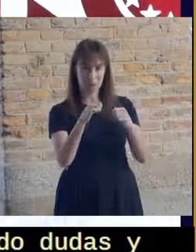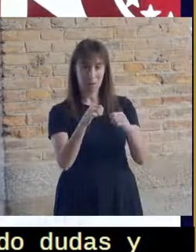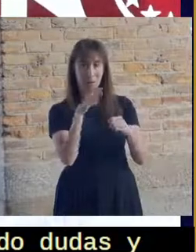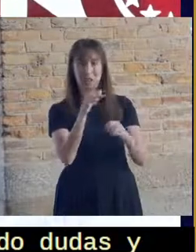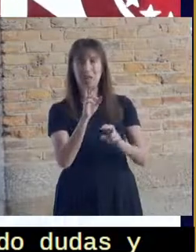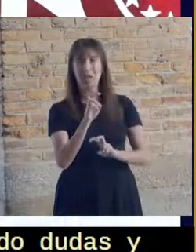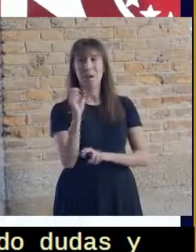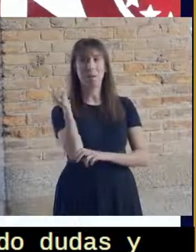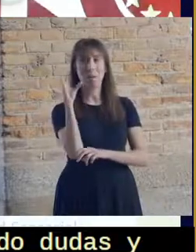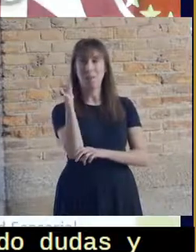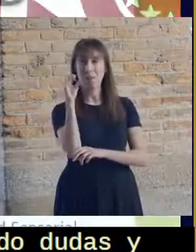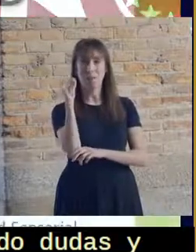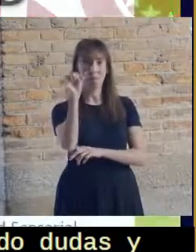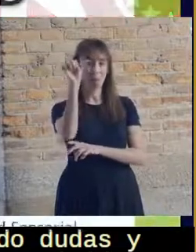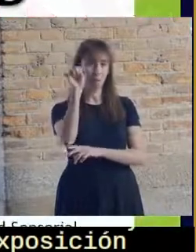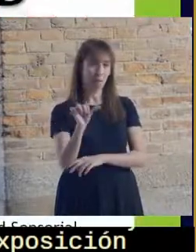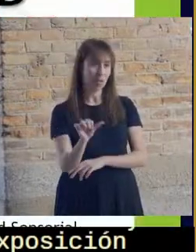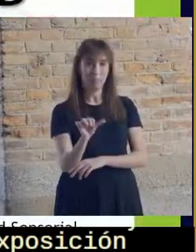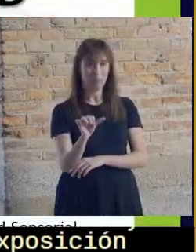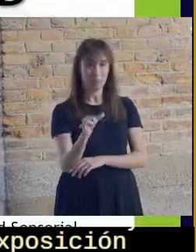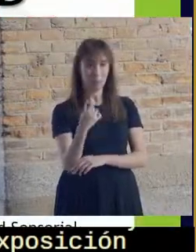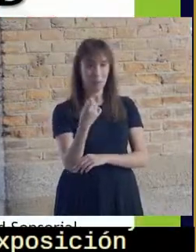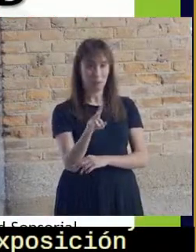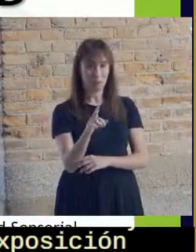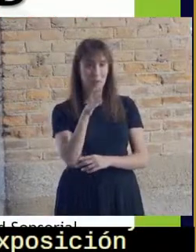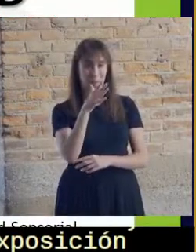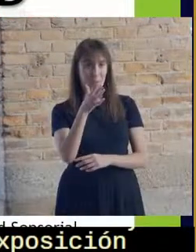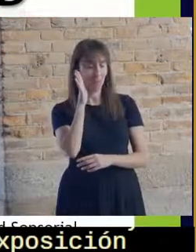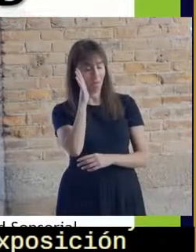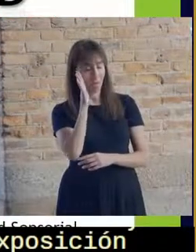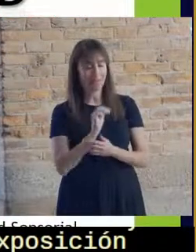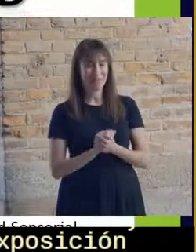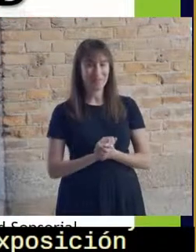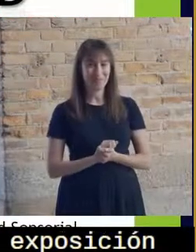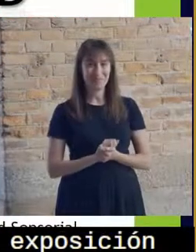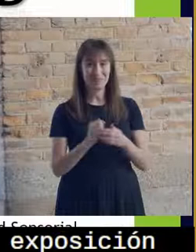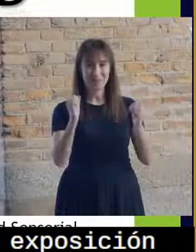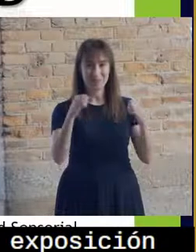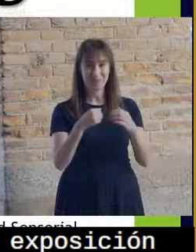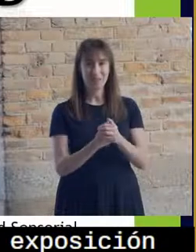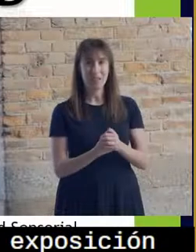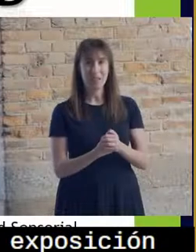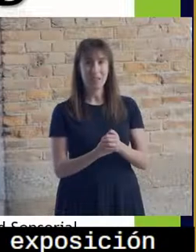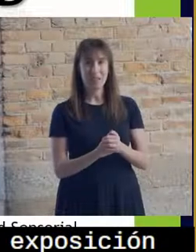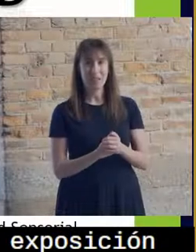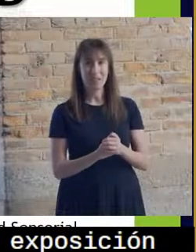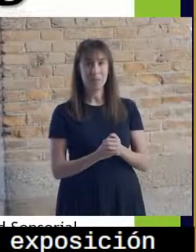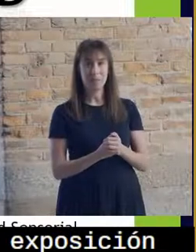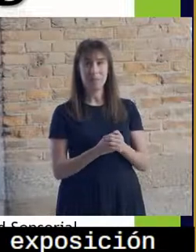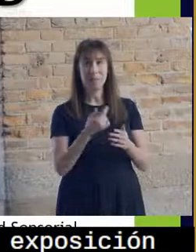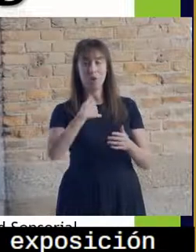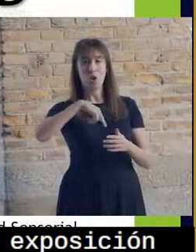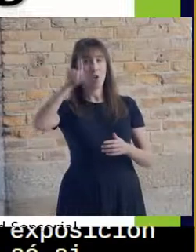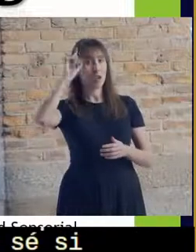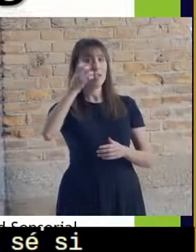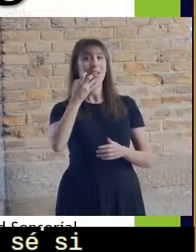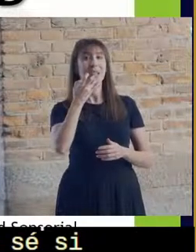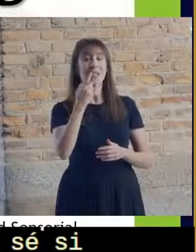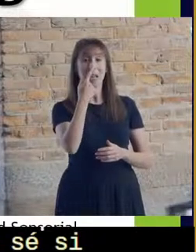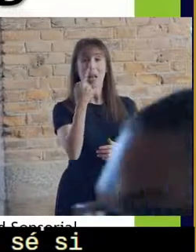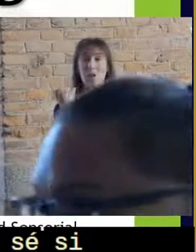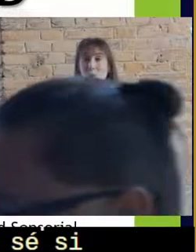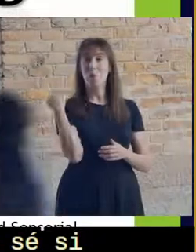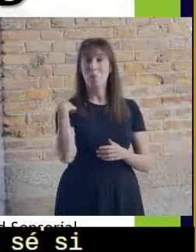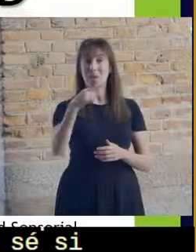una exposición echarlo a coloquio y que os quedéis dormidos vale No sé si alguien repite desde el año